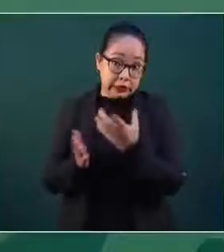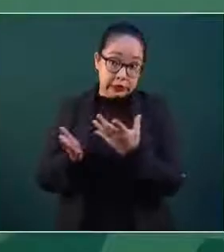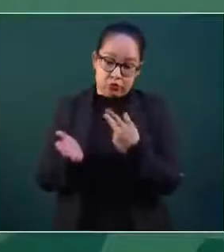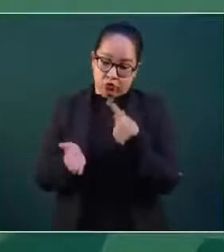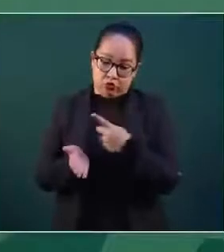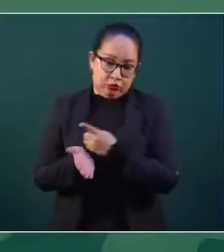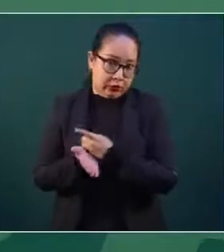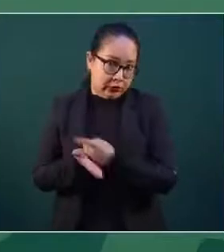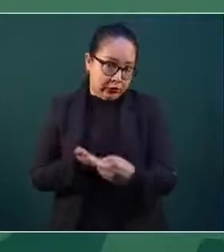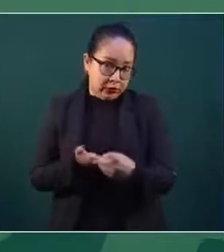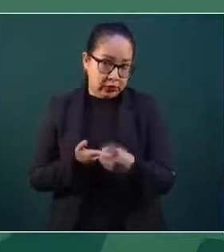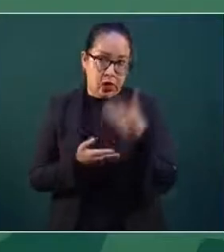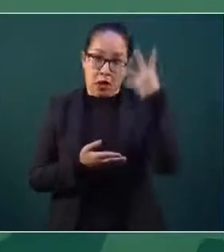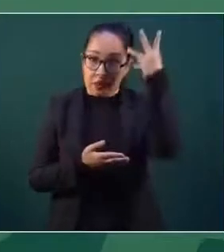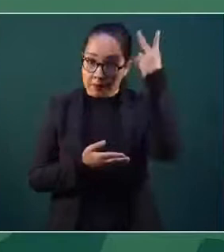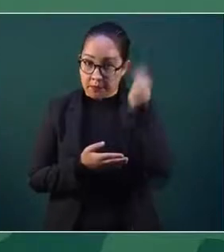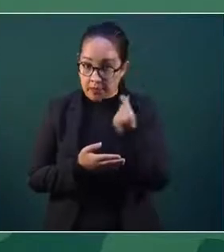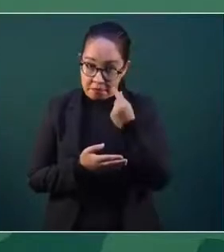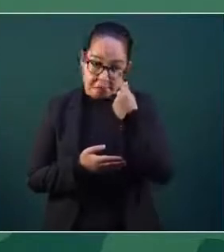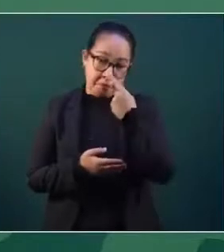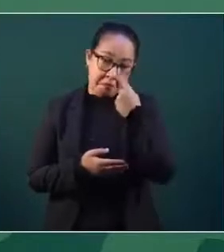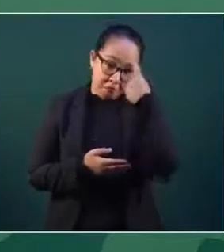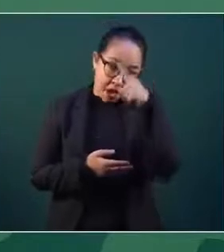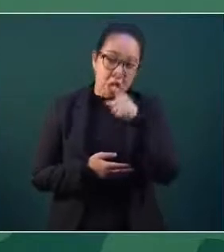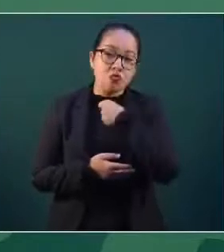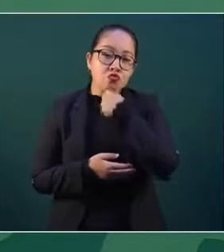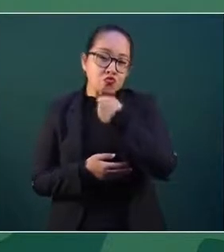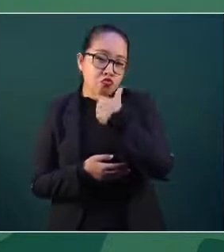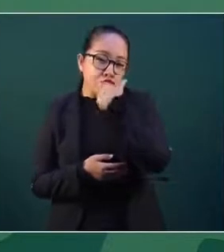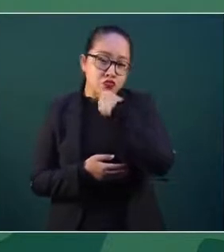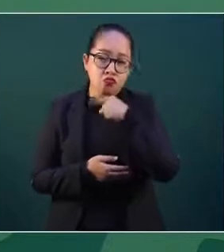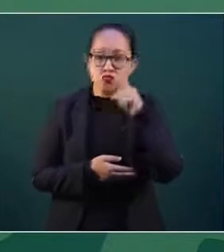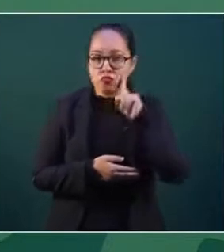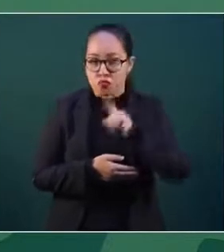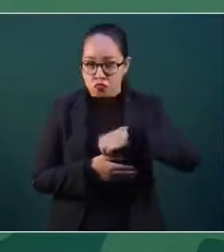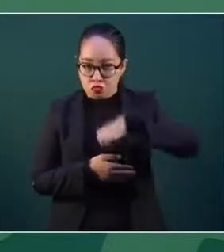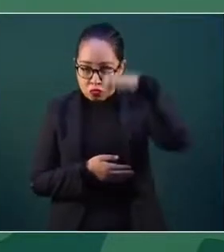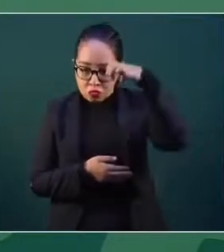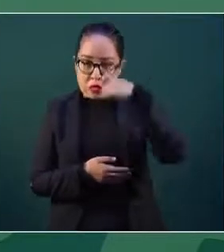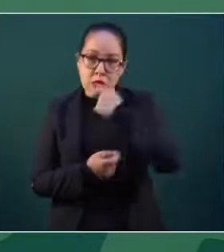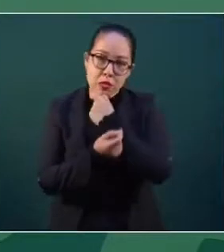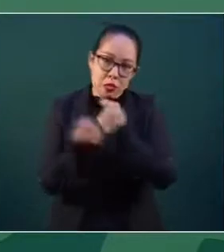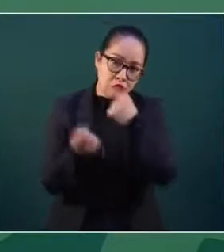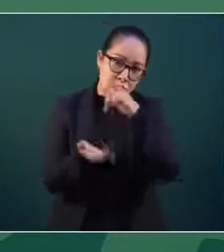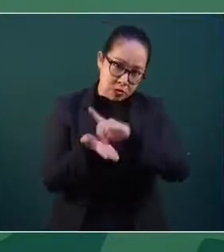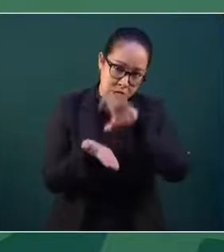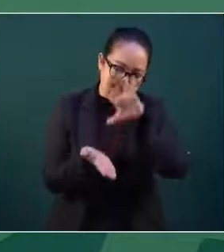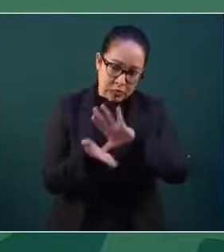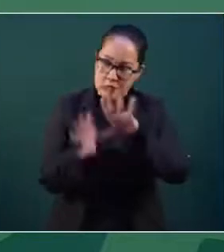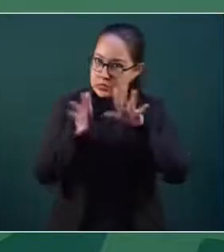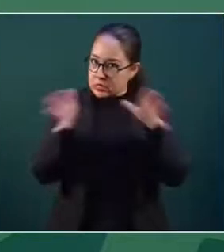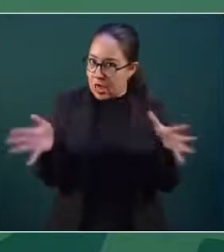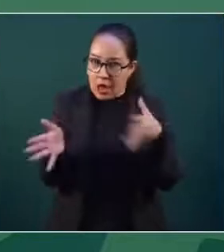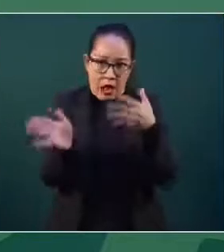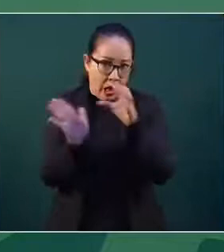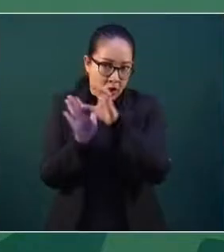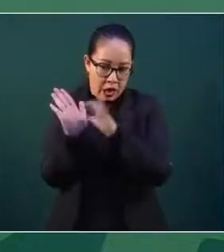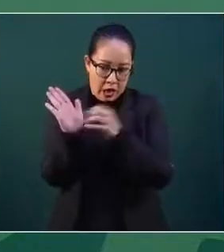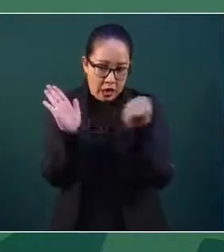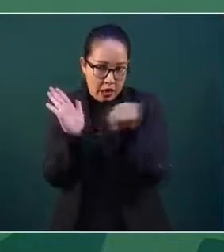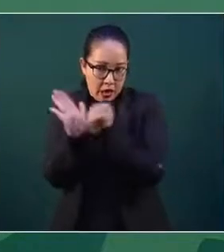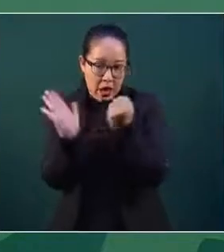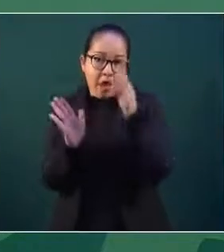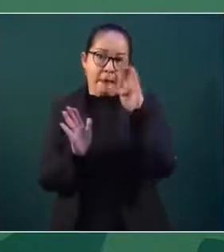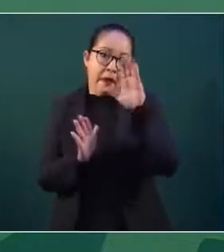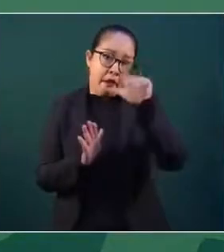derecho la pensión a los adultos mayores, a niñas, niños con discapacidad, las becas para